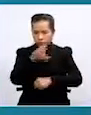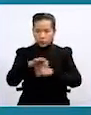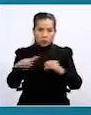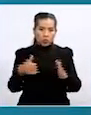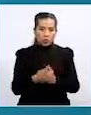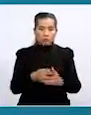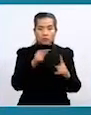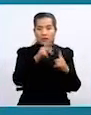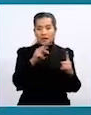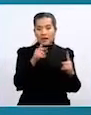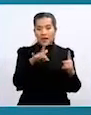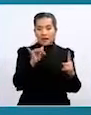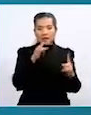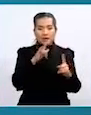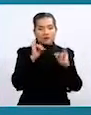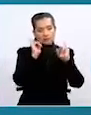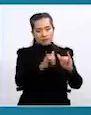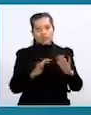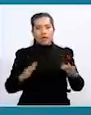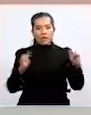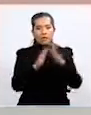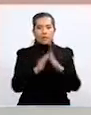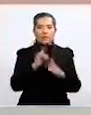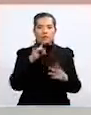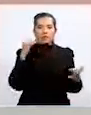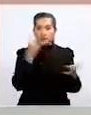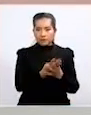continuar recluido en el penal de Chonchocoro, en La Paz.